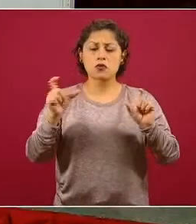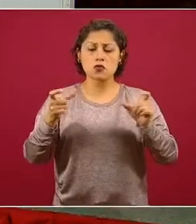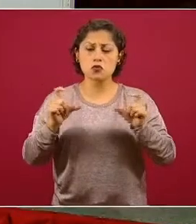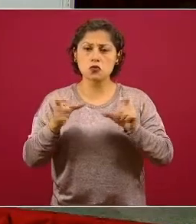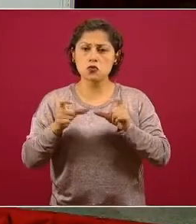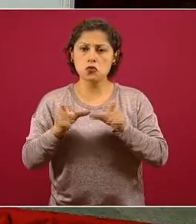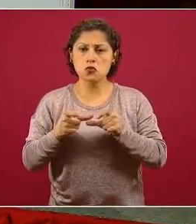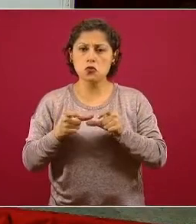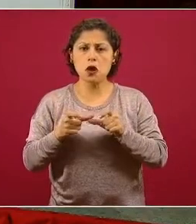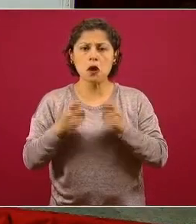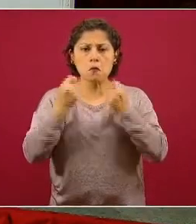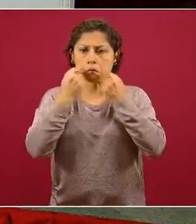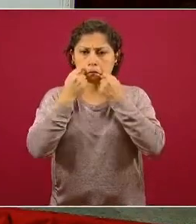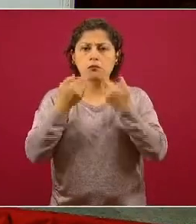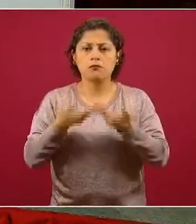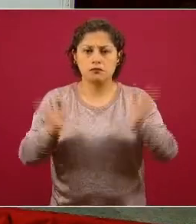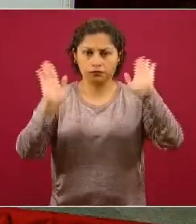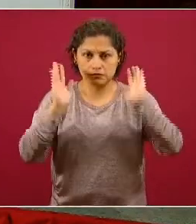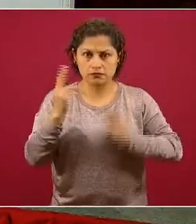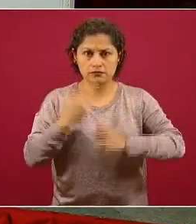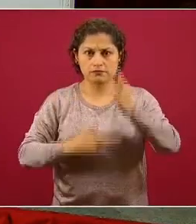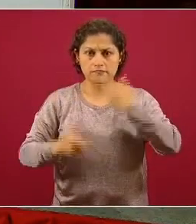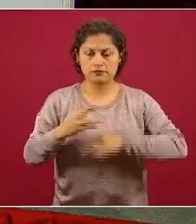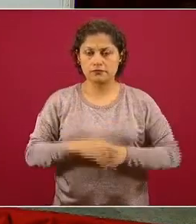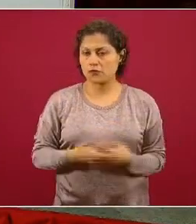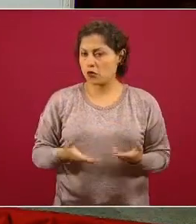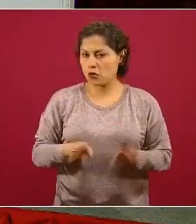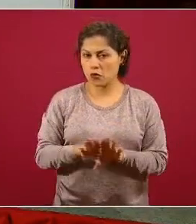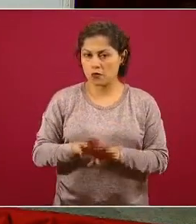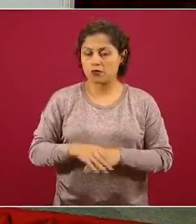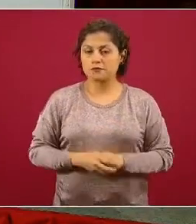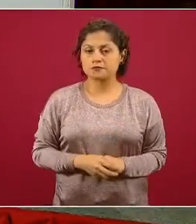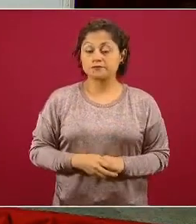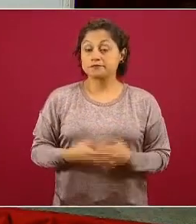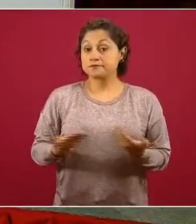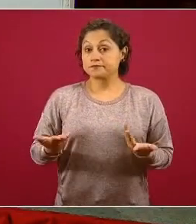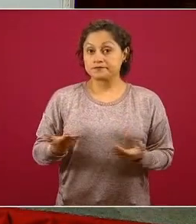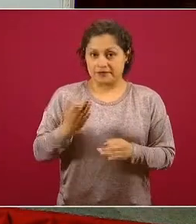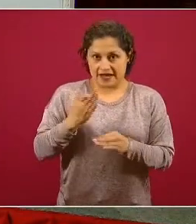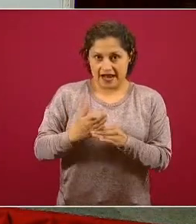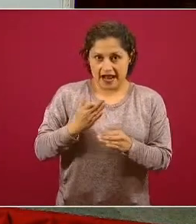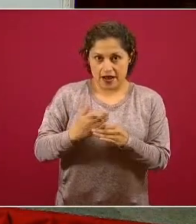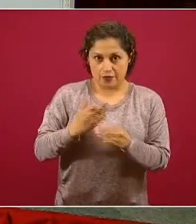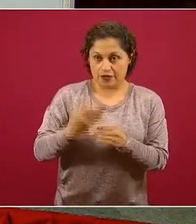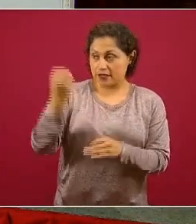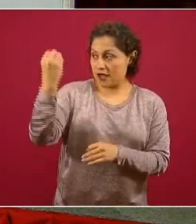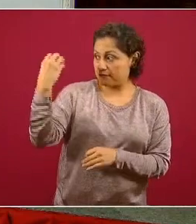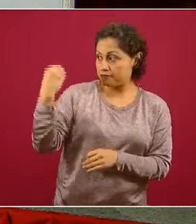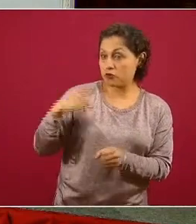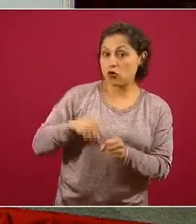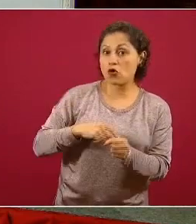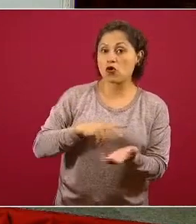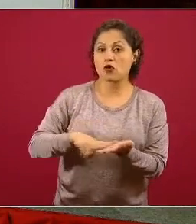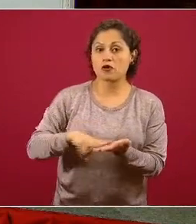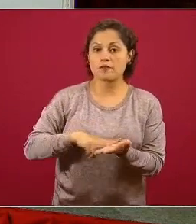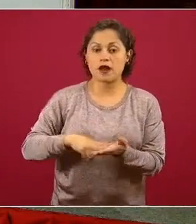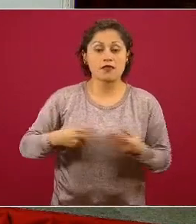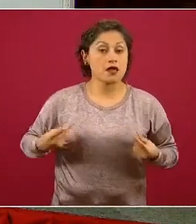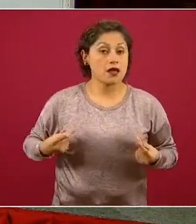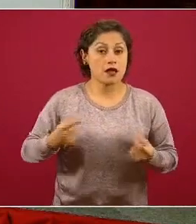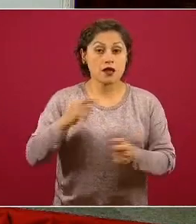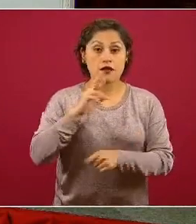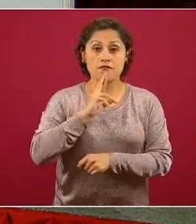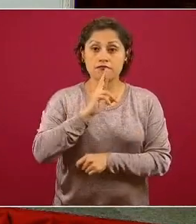Gracias. No se puede predecir con tanta antelación el semáforo verde. Me lo habían preguntado hace algunos